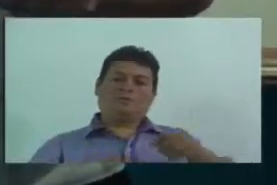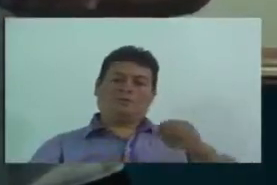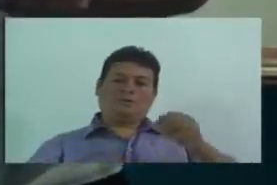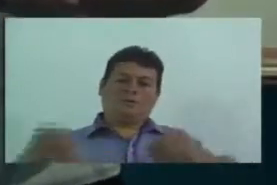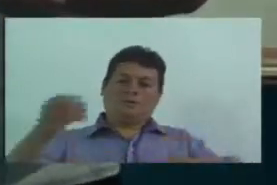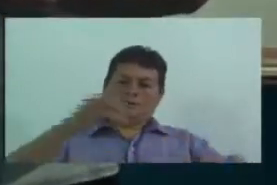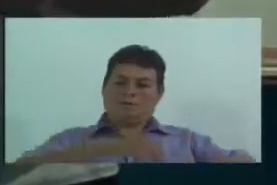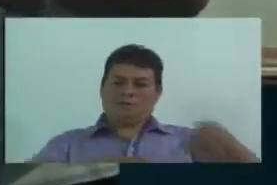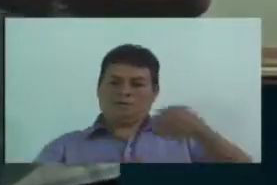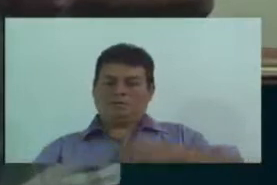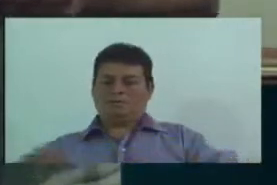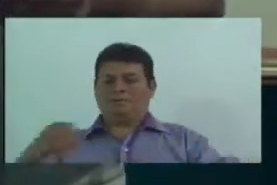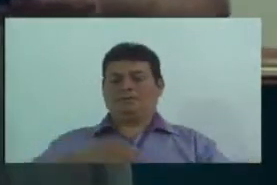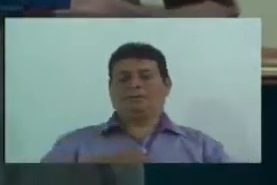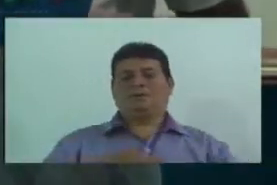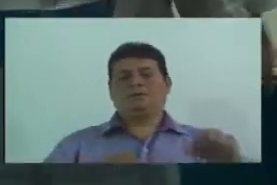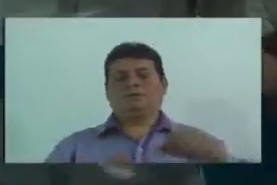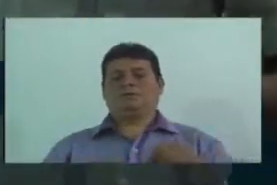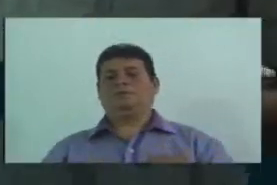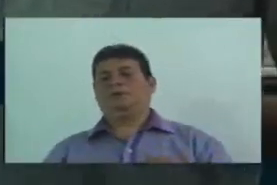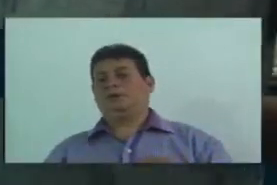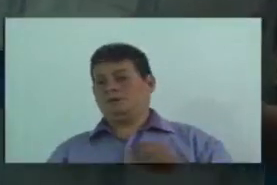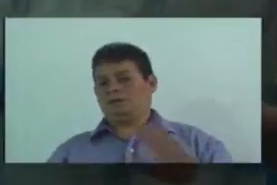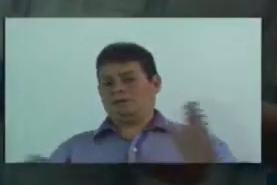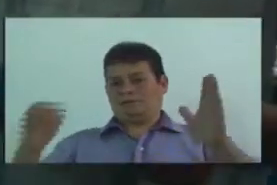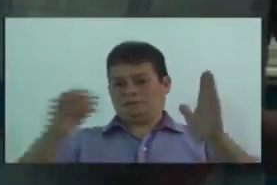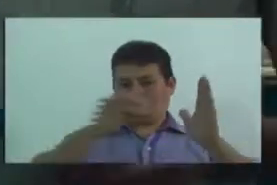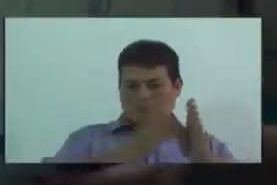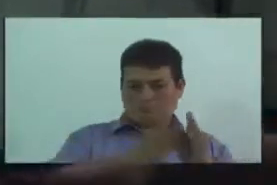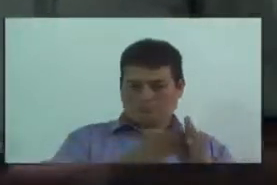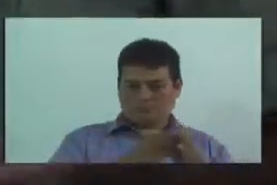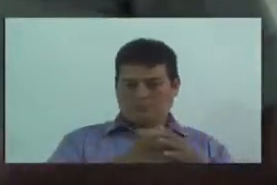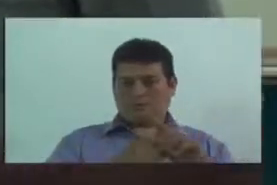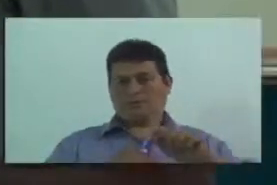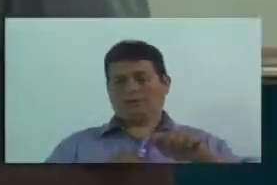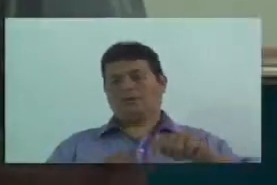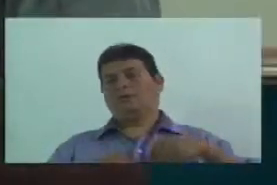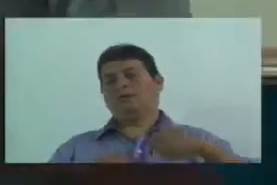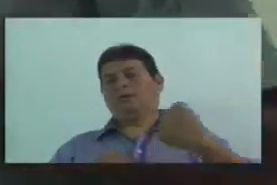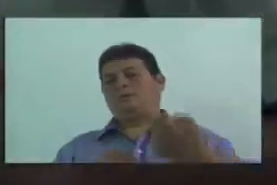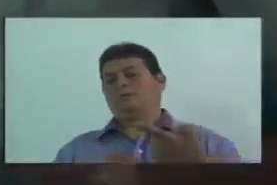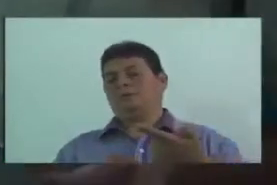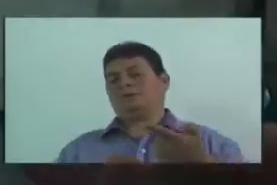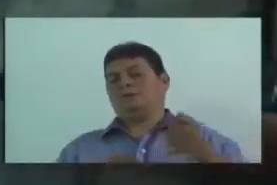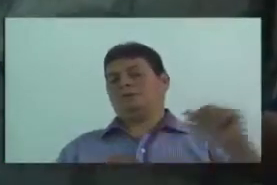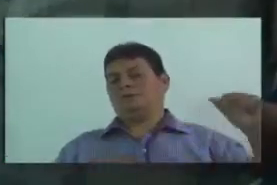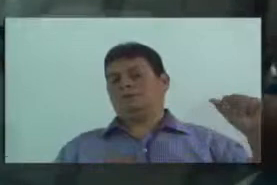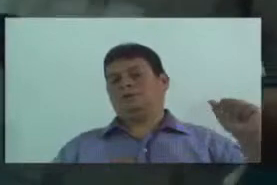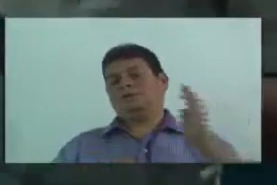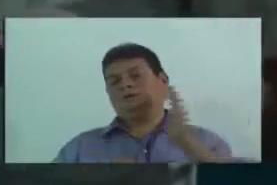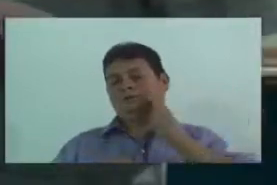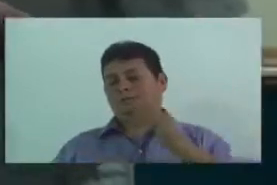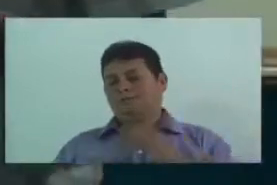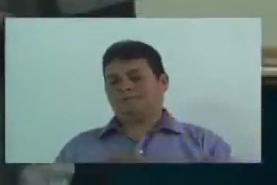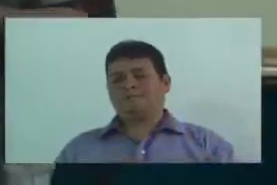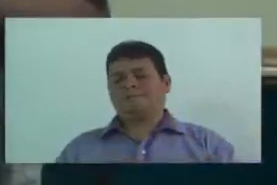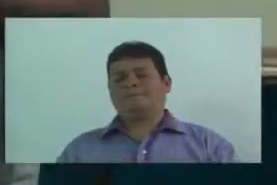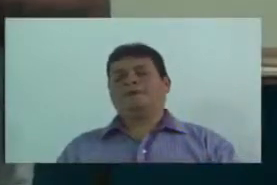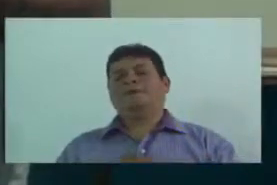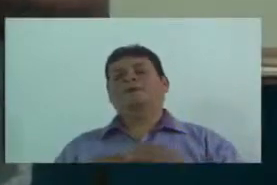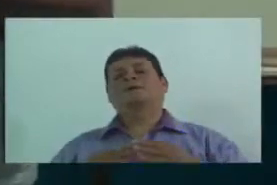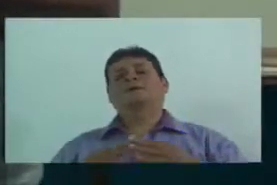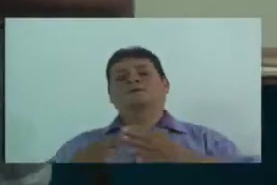hi upuna umiba ina oñotiu kwe charo hi kwei lolita su haituba